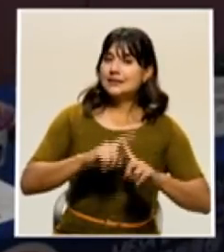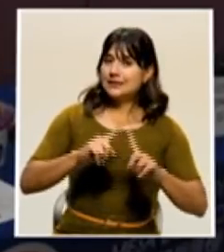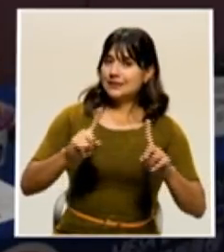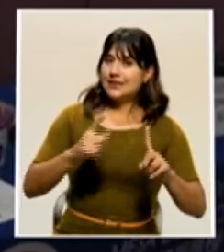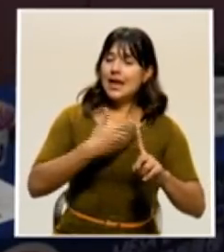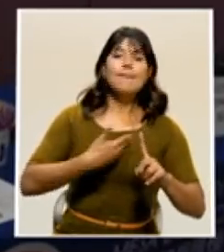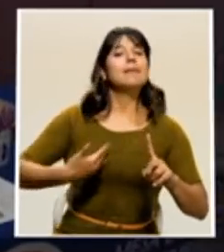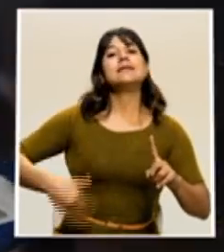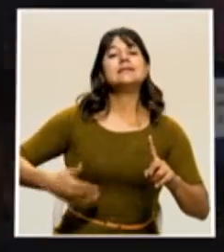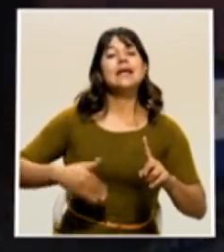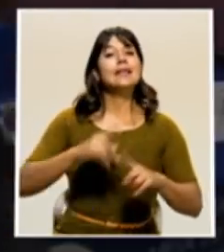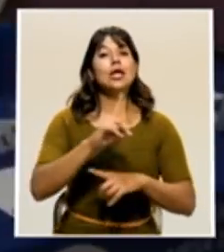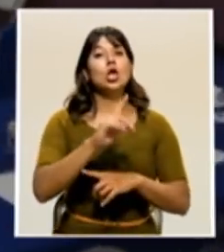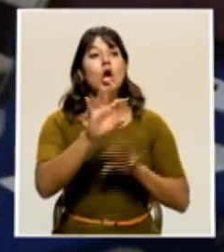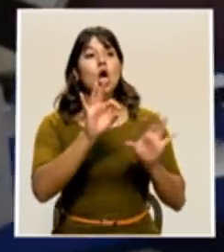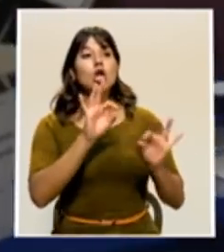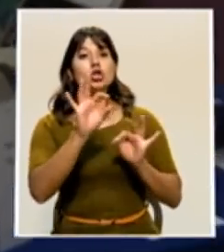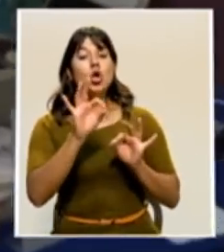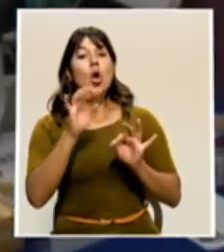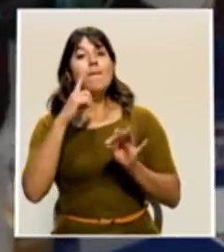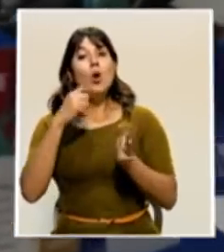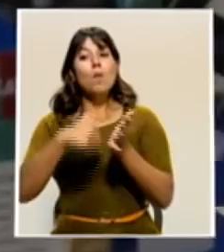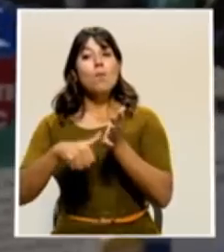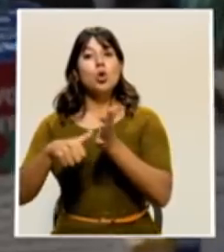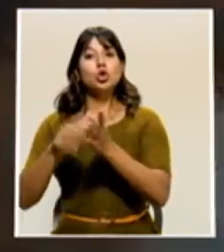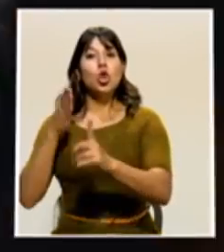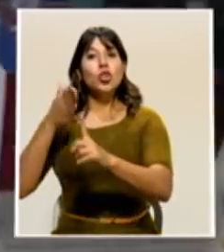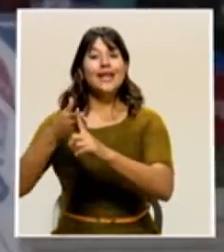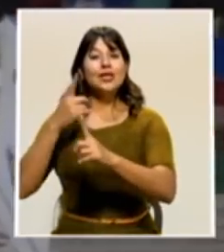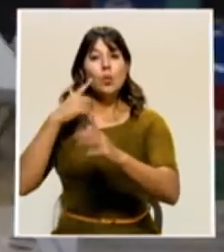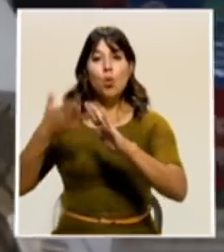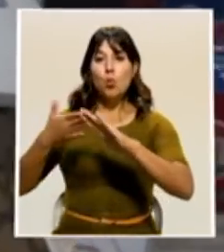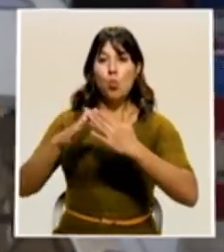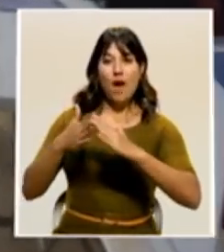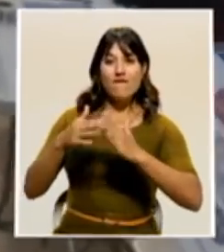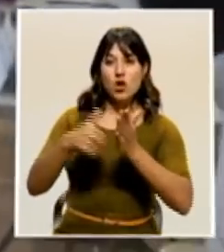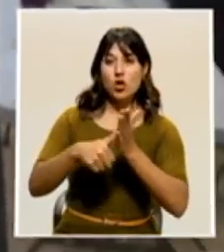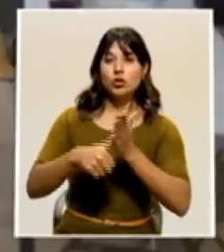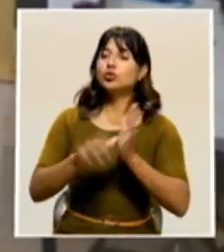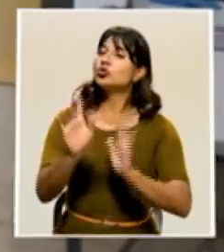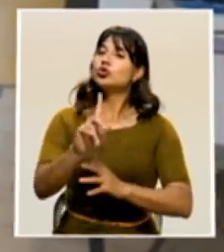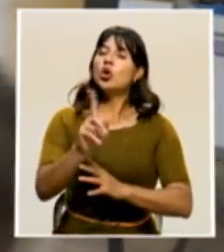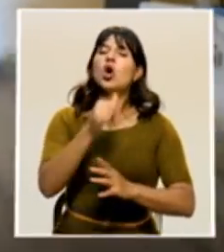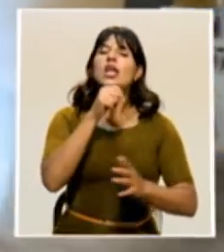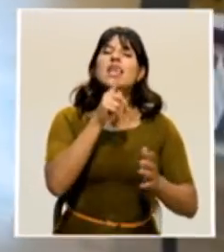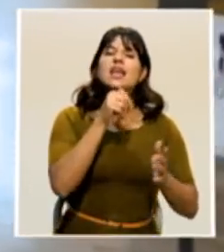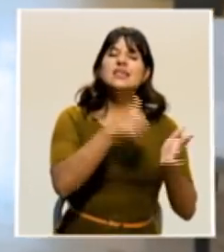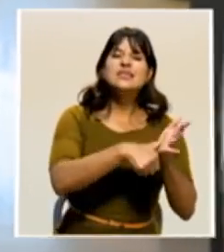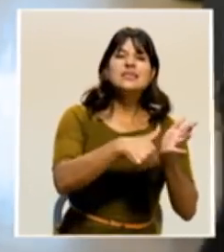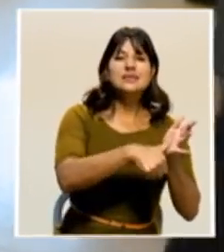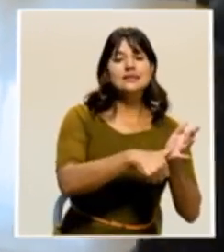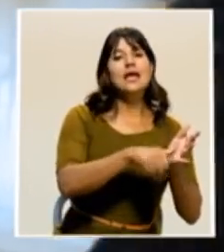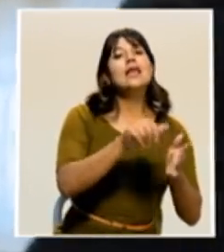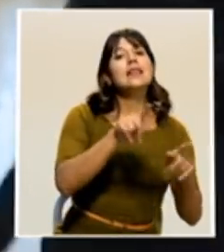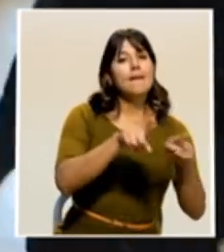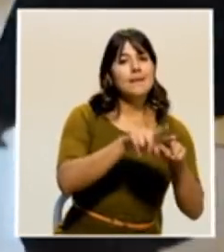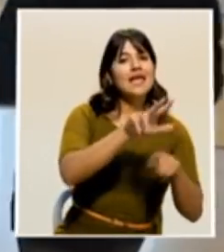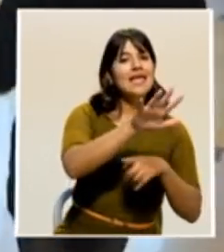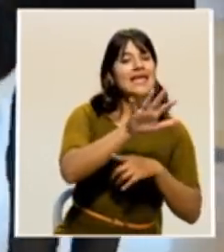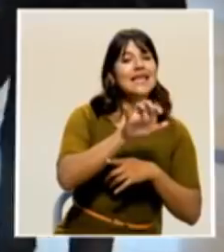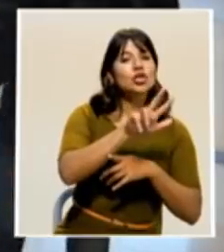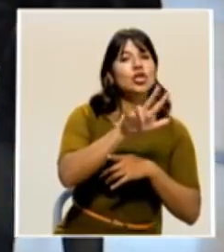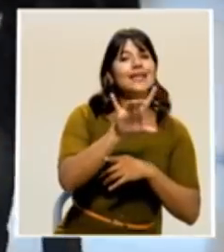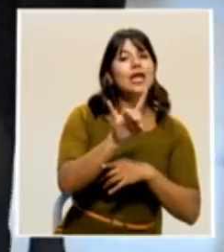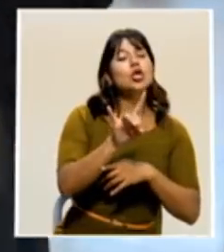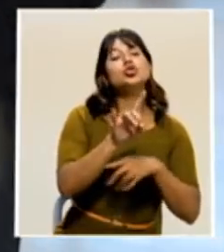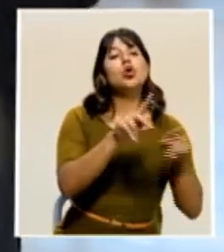presidente no es elegido por voto directo, sino por un colegio electoral de 538 miembros que se reúnen cada 4 años